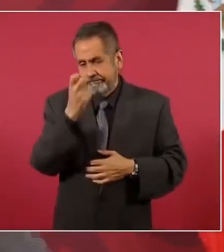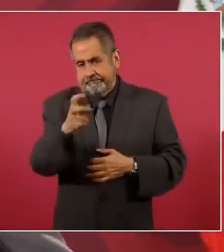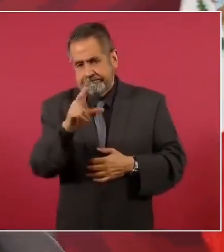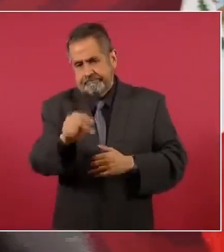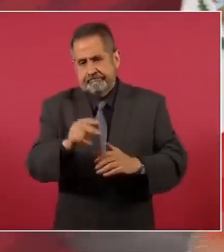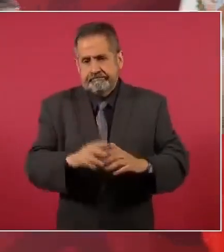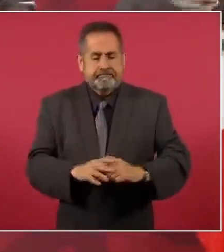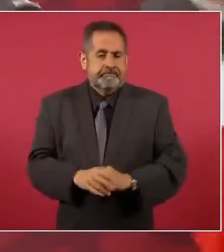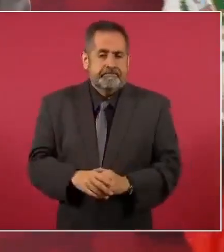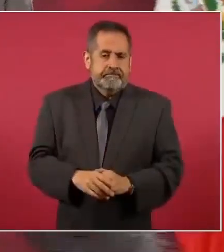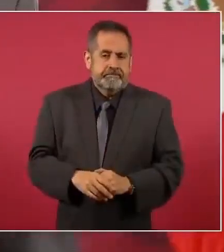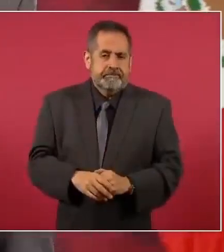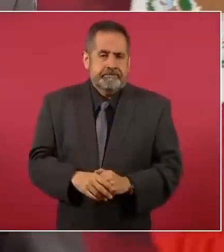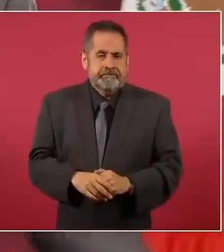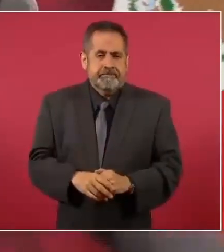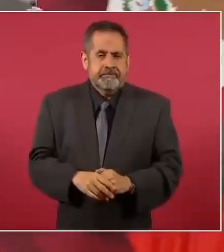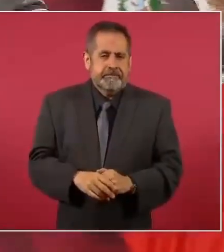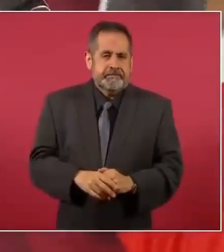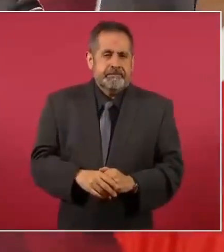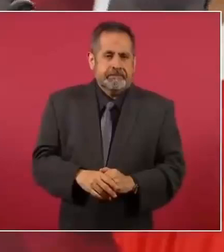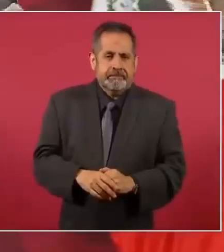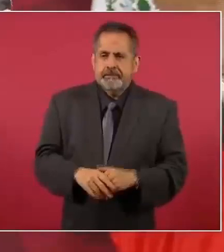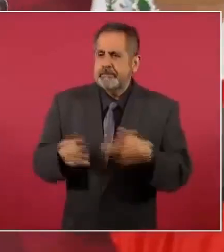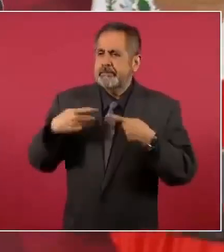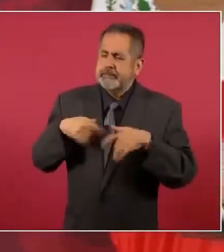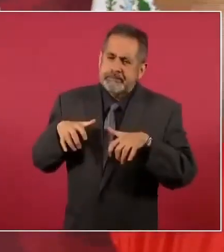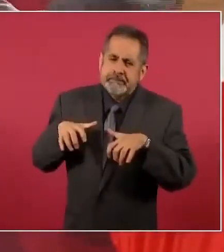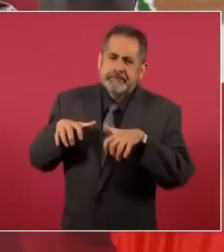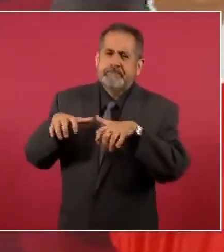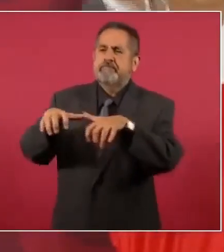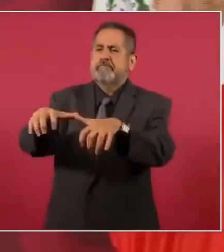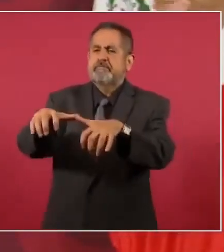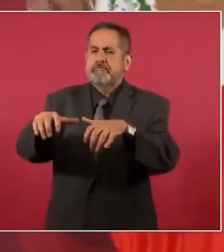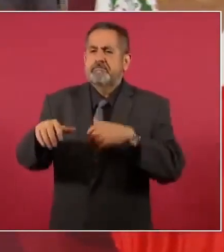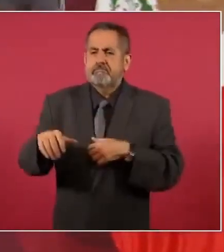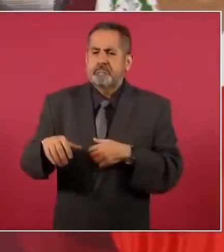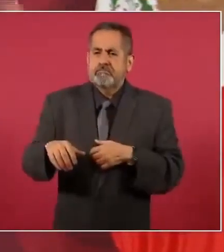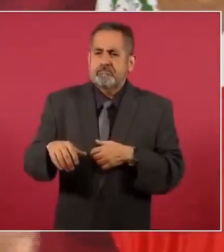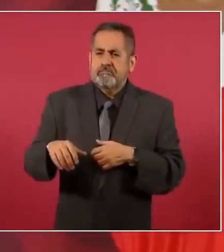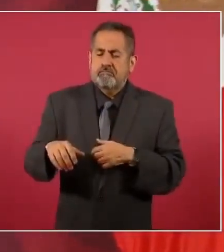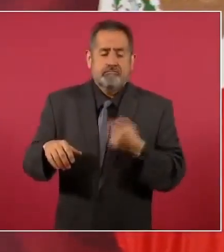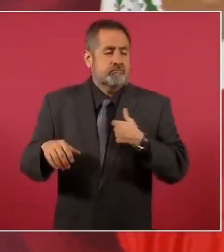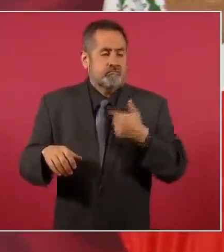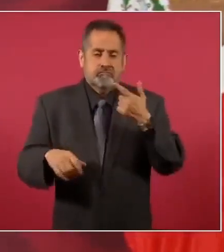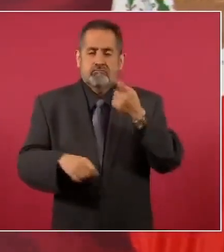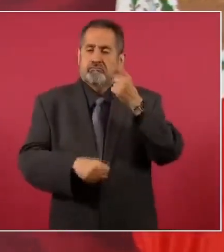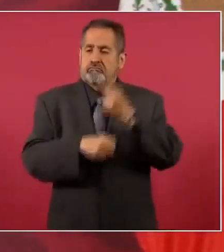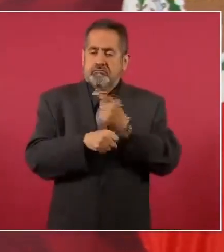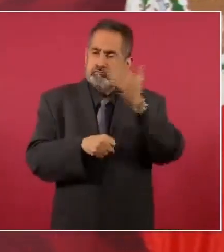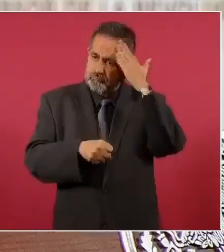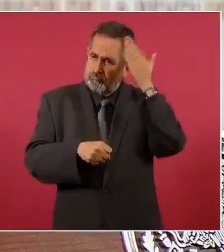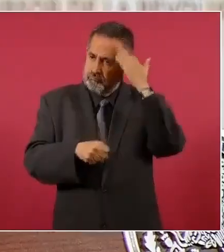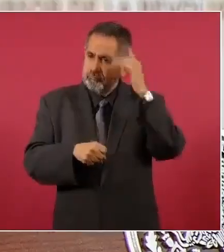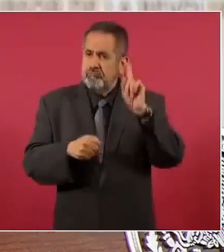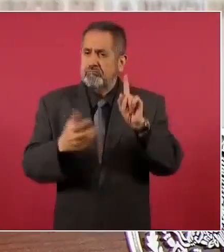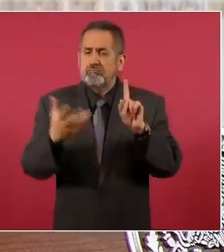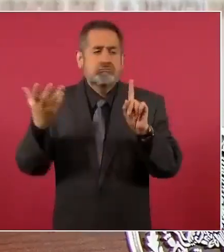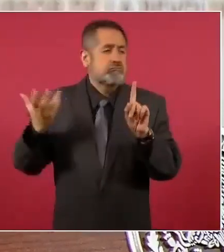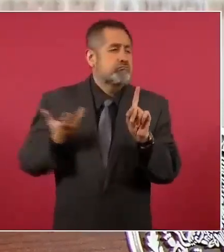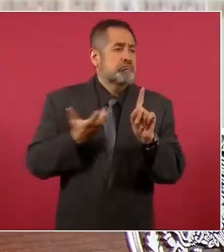ahí vienen las masas, ahí viene el pueblo detrás de nosotros. no va a ir